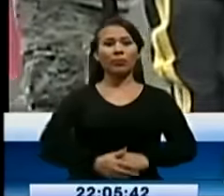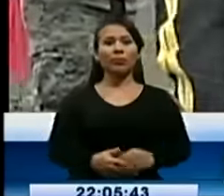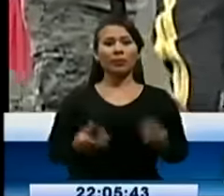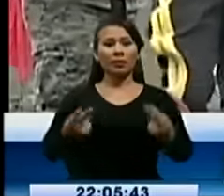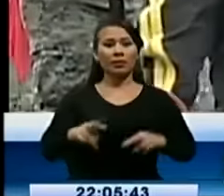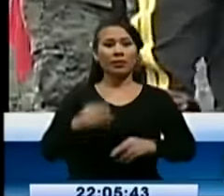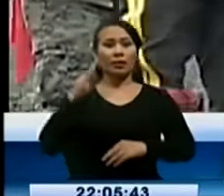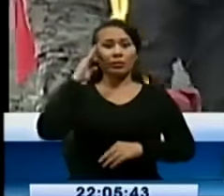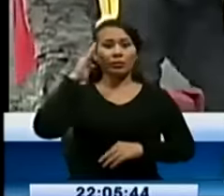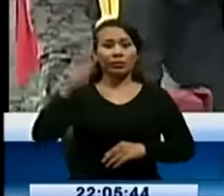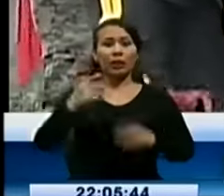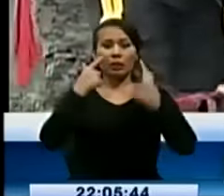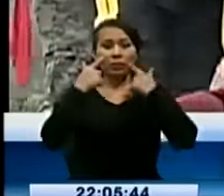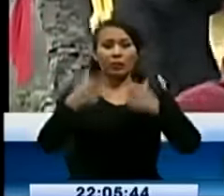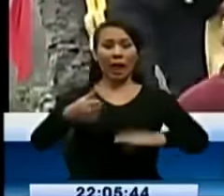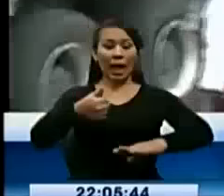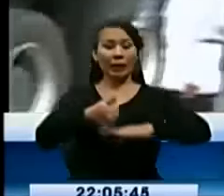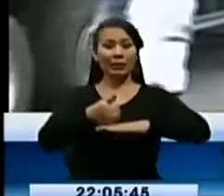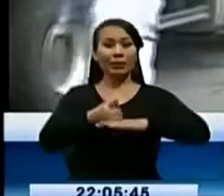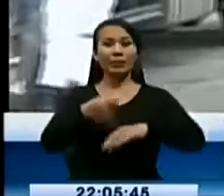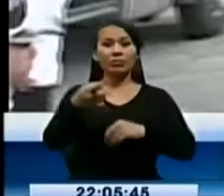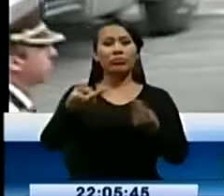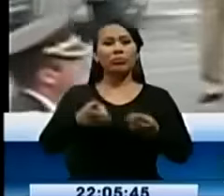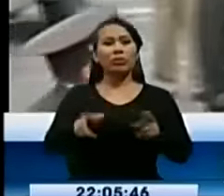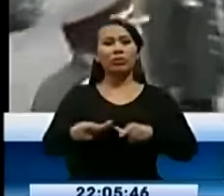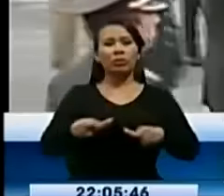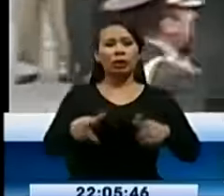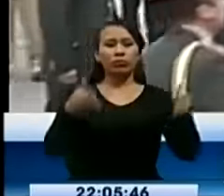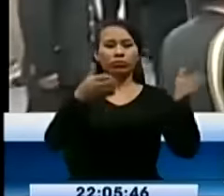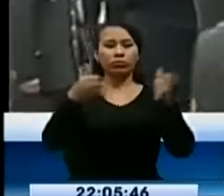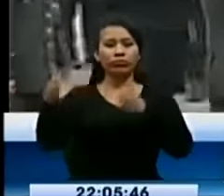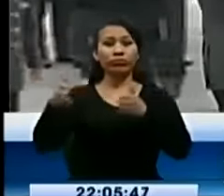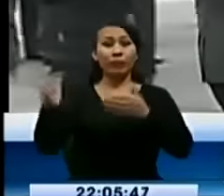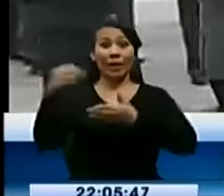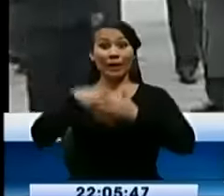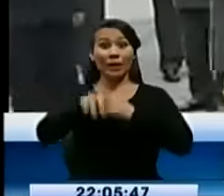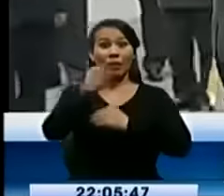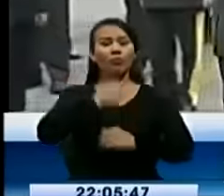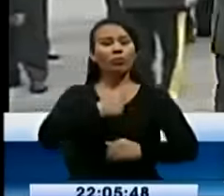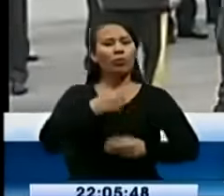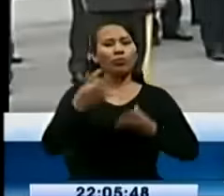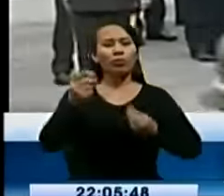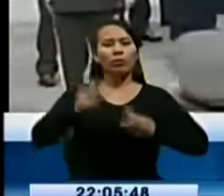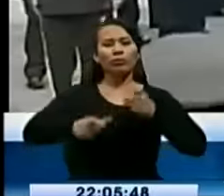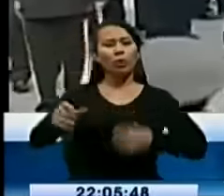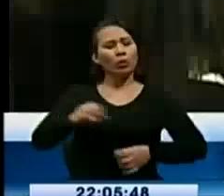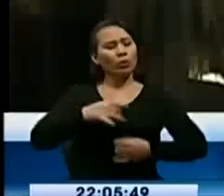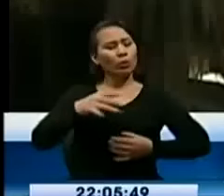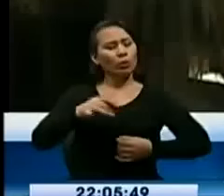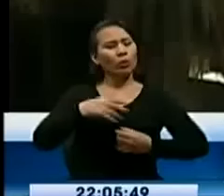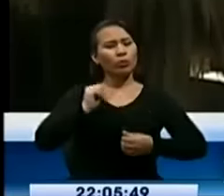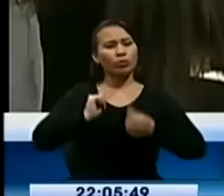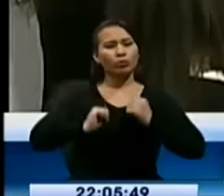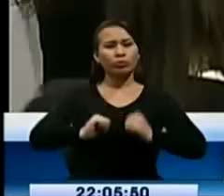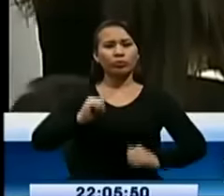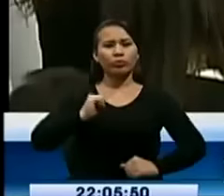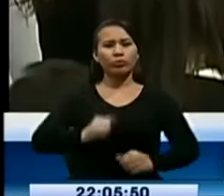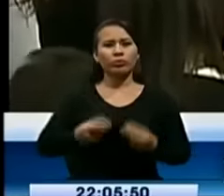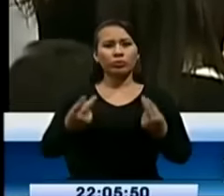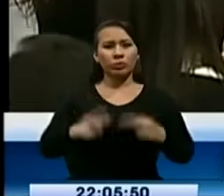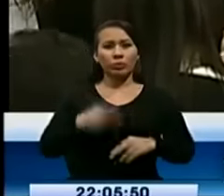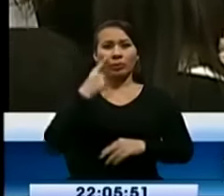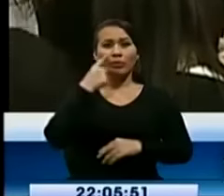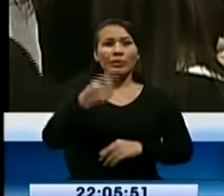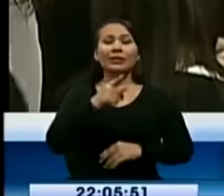fueron ubicados en un altar que se adecuó en el interior del casino. Ahí se sentía el dolor de sus familiares, quienes entre lágrimas despedían